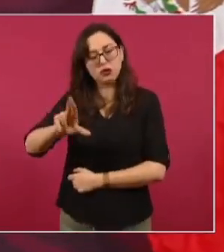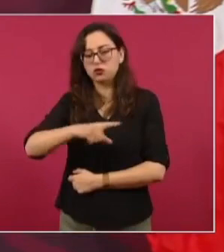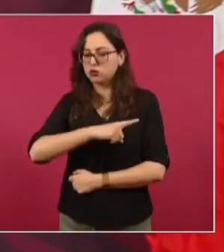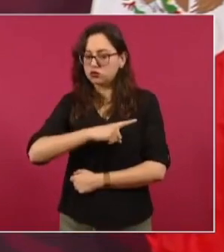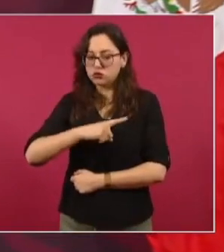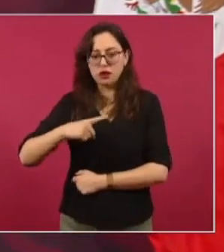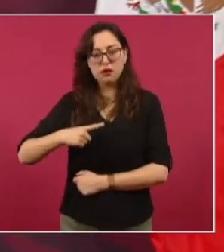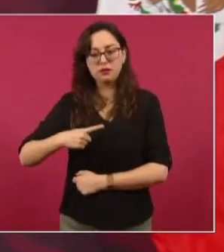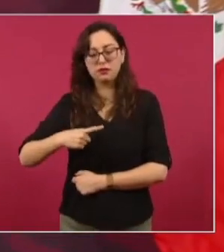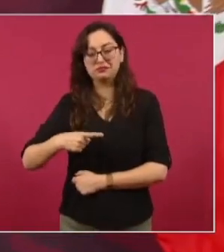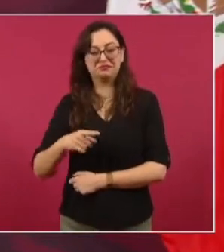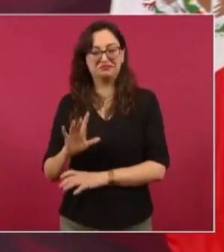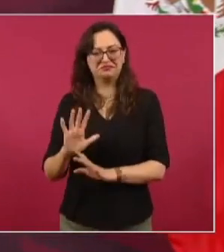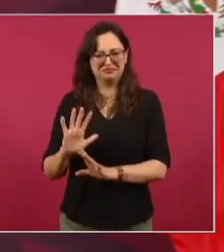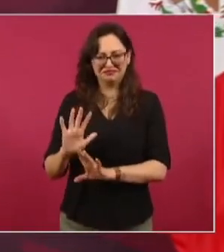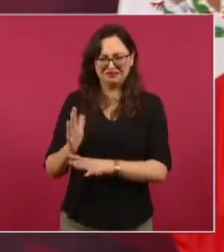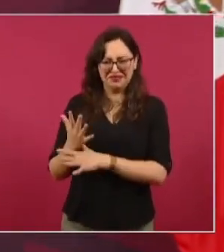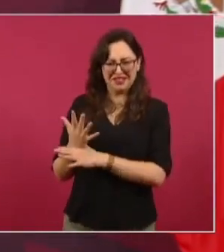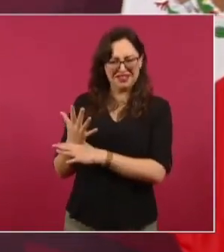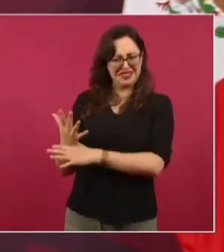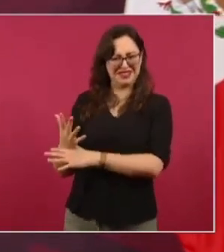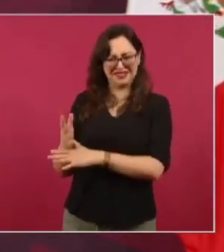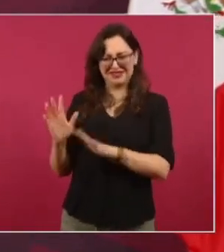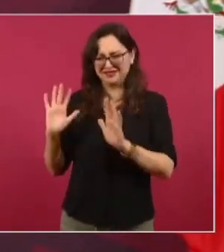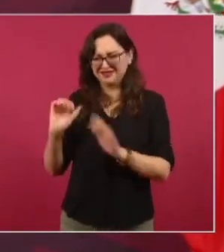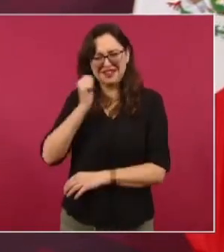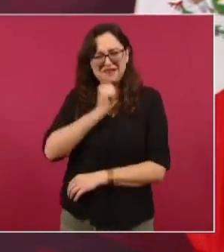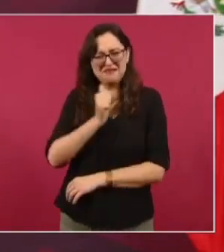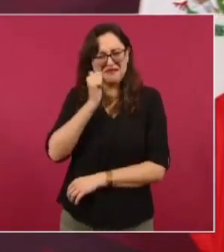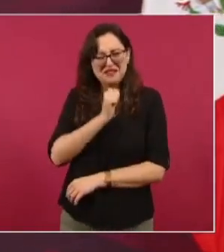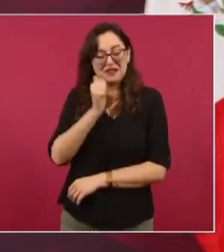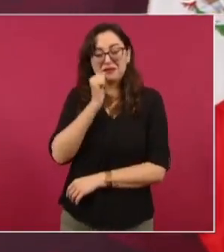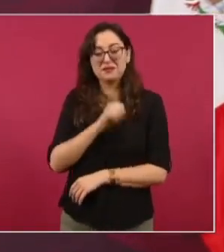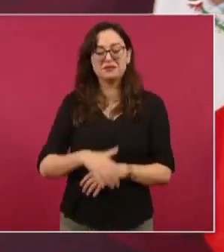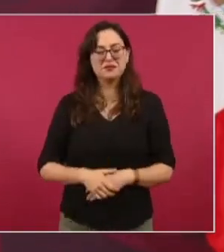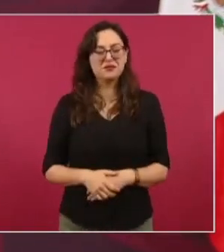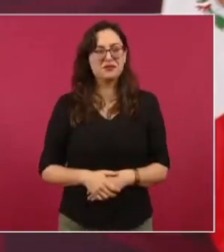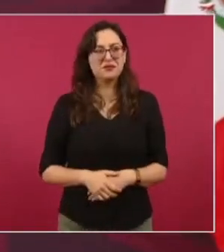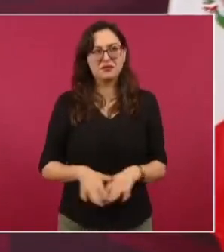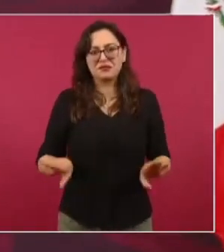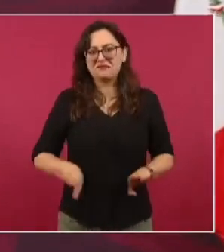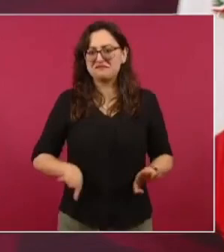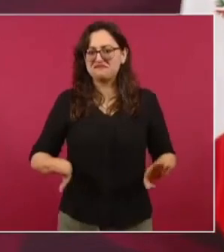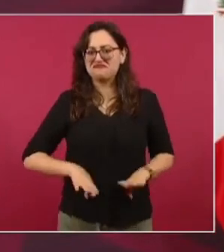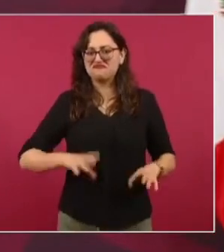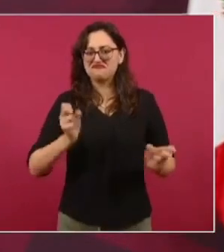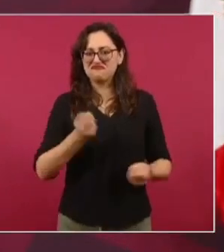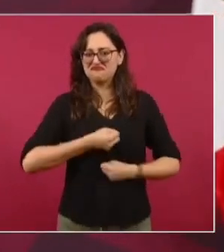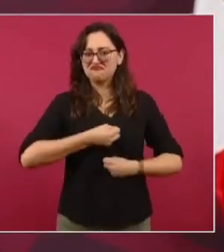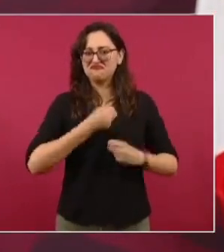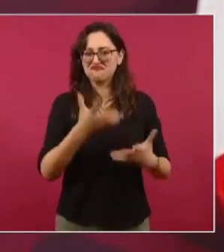muy franco una de las pláticas que tuve con él